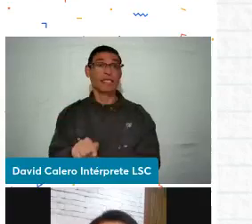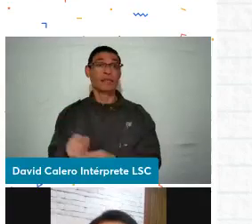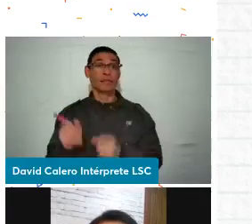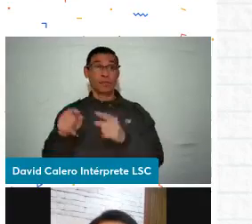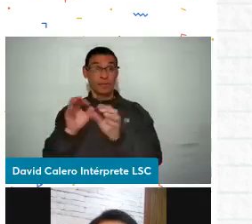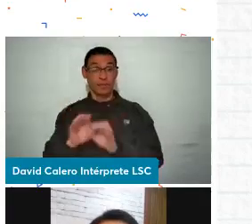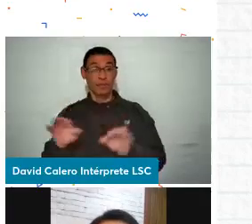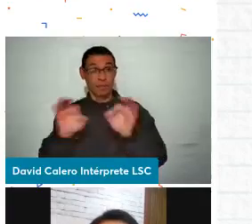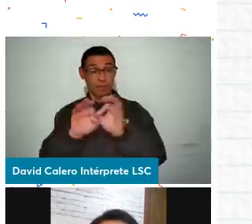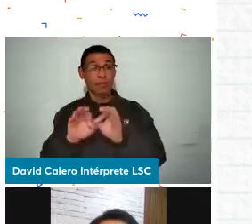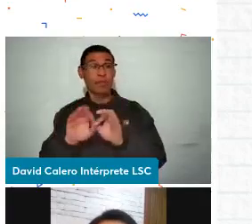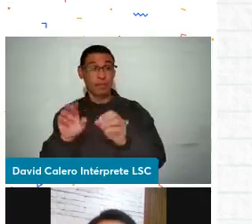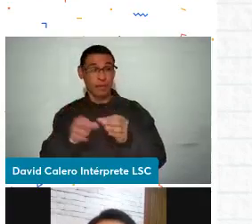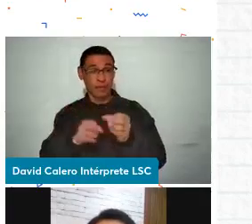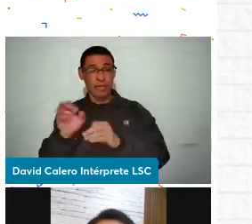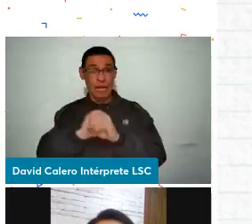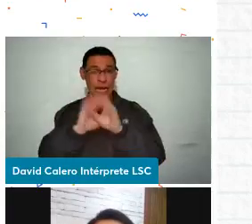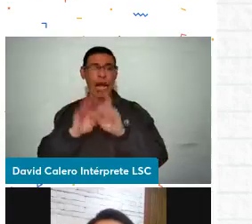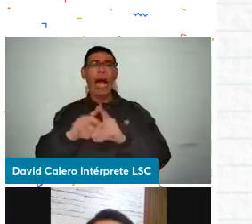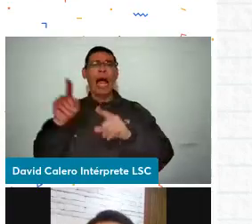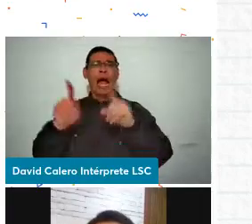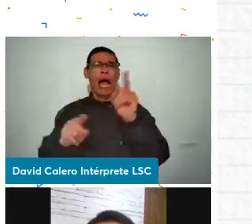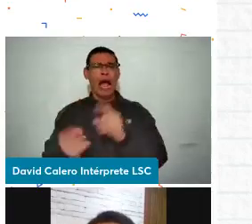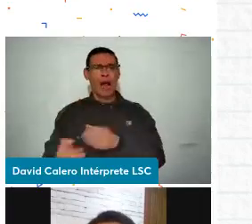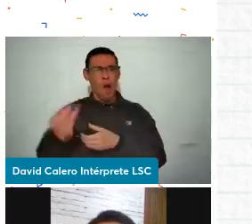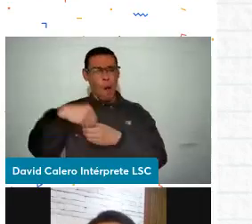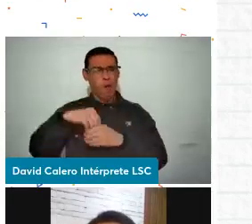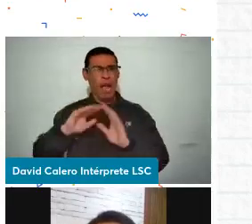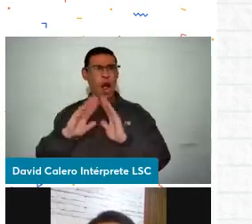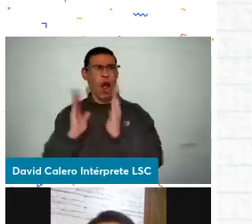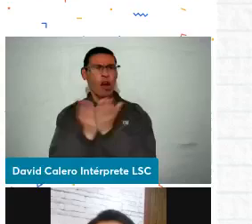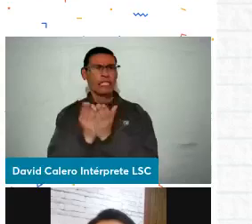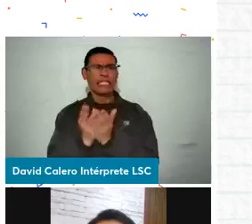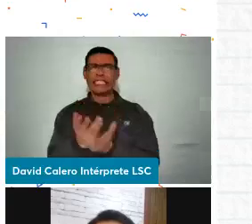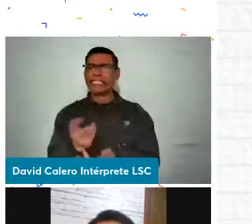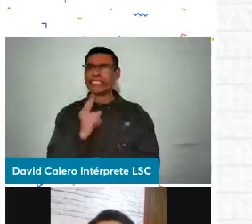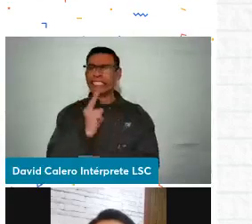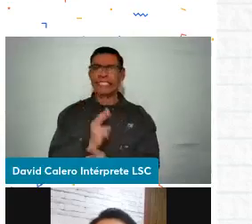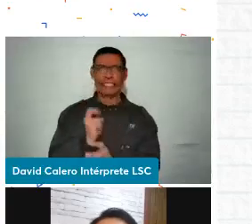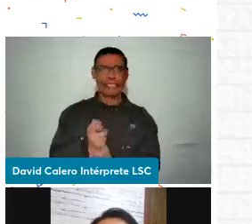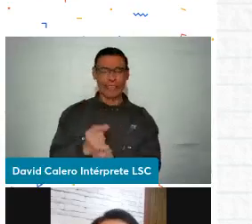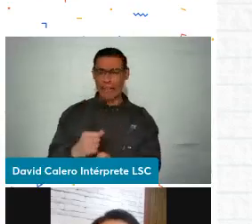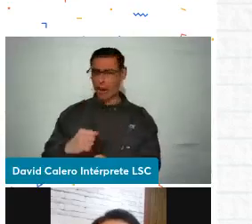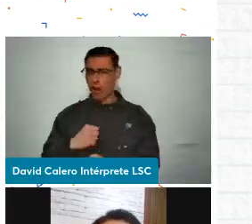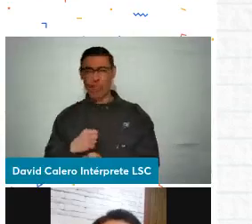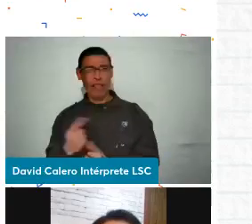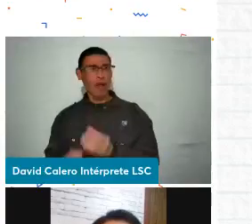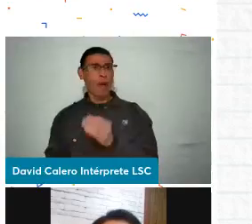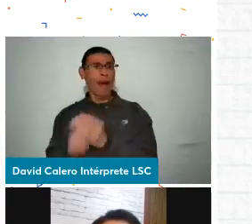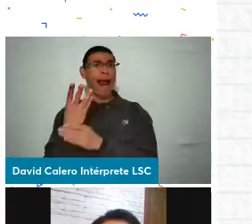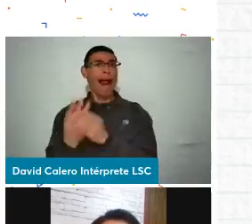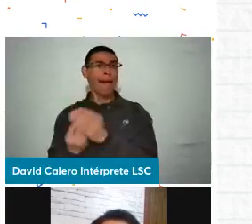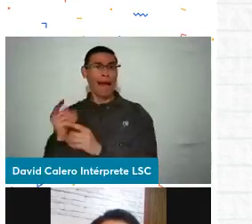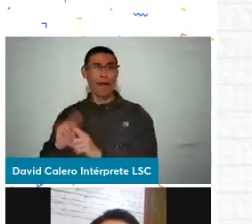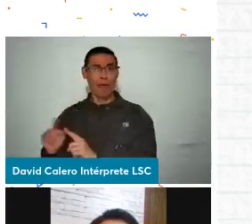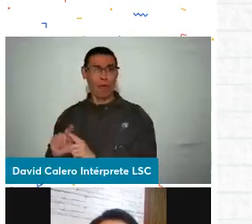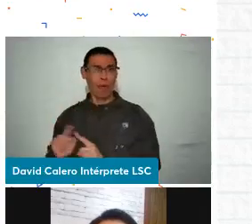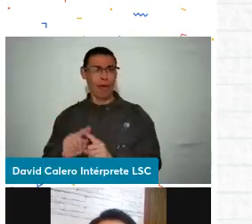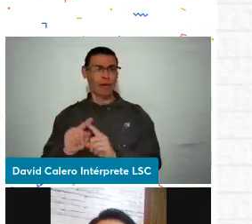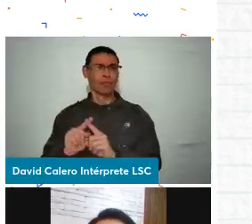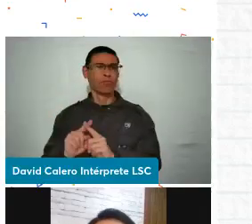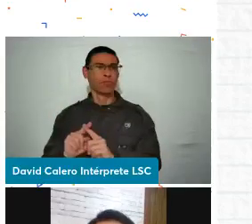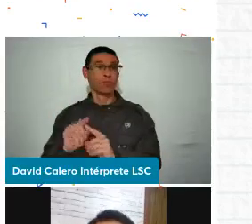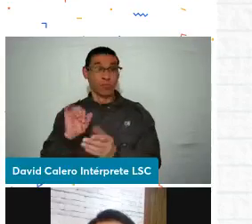es difícil dentro de la institución tener muchos recursos, pero para esta actividad